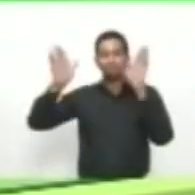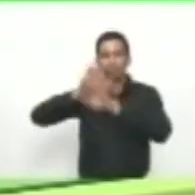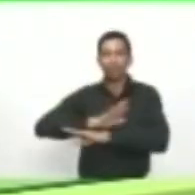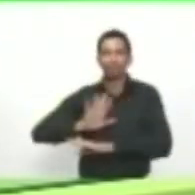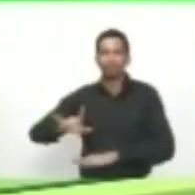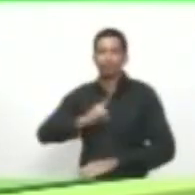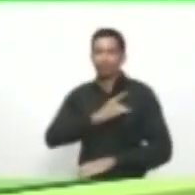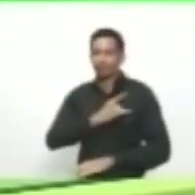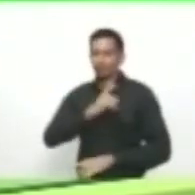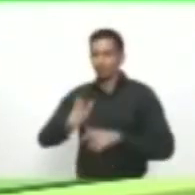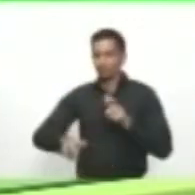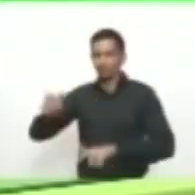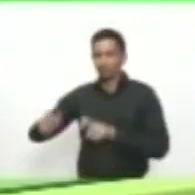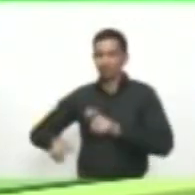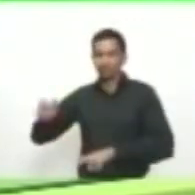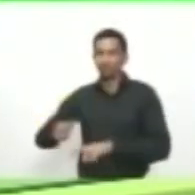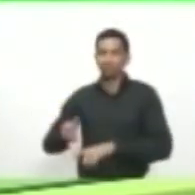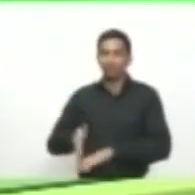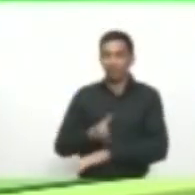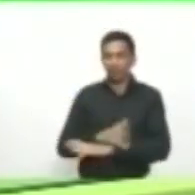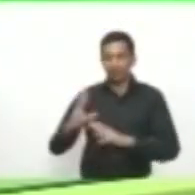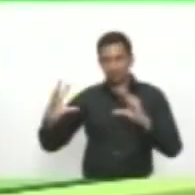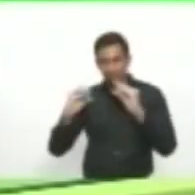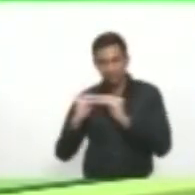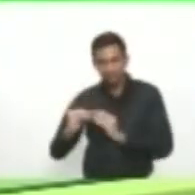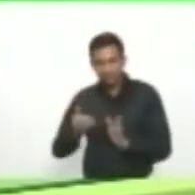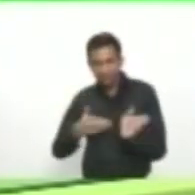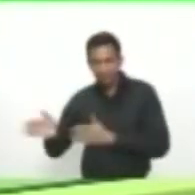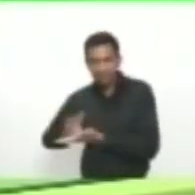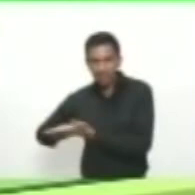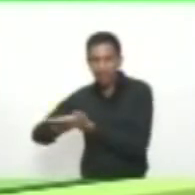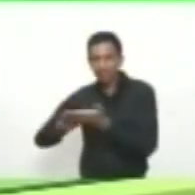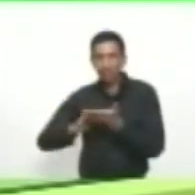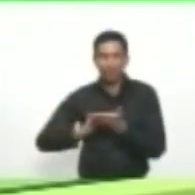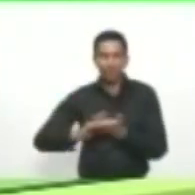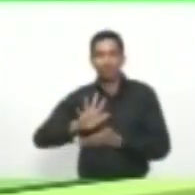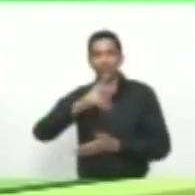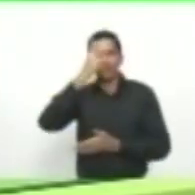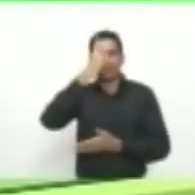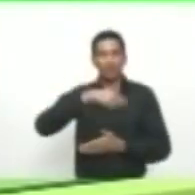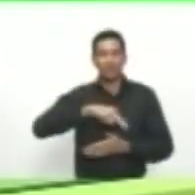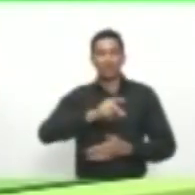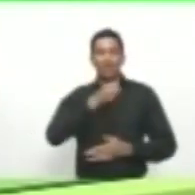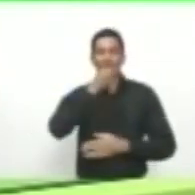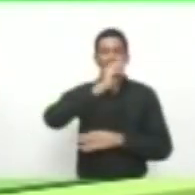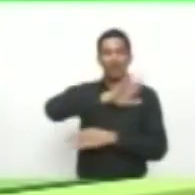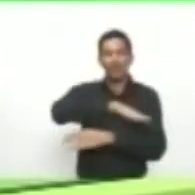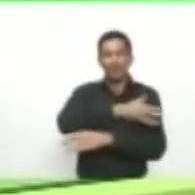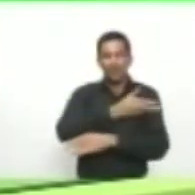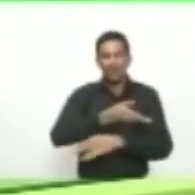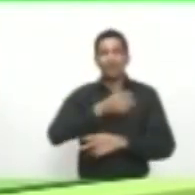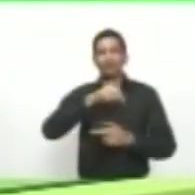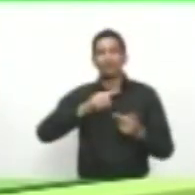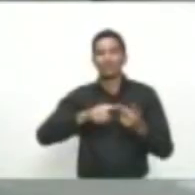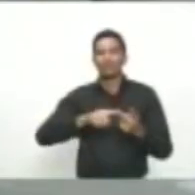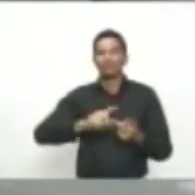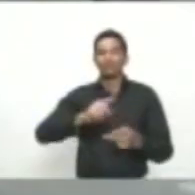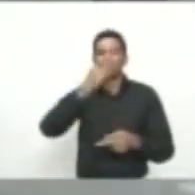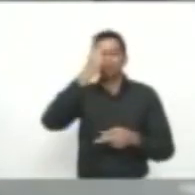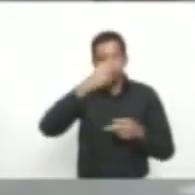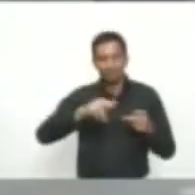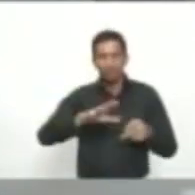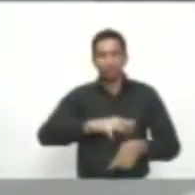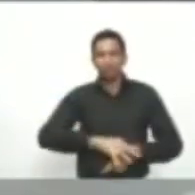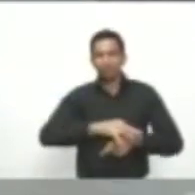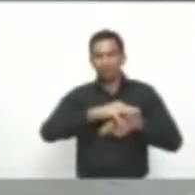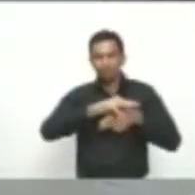los secuestros del hijo de un exalcalde de Riohacha, un rey vallenato, un reconocido médico y un menor de edad. La